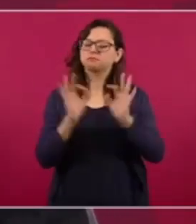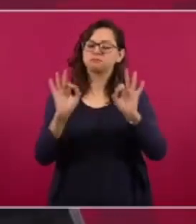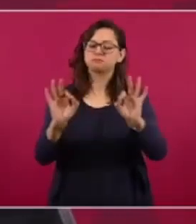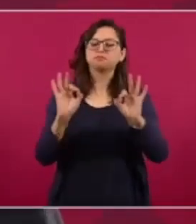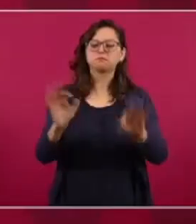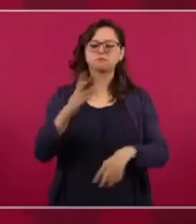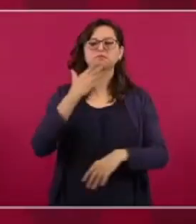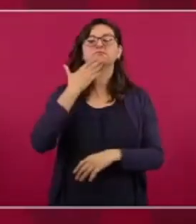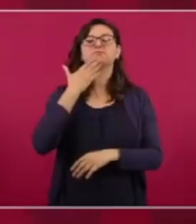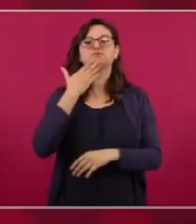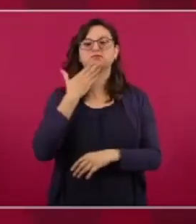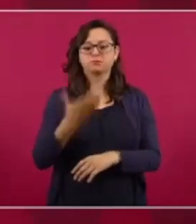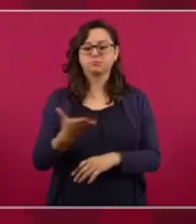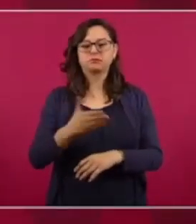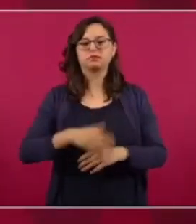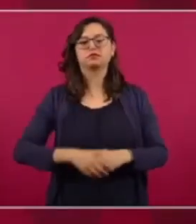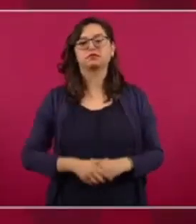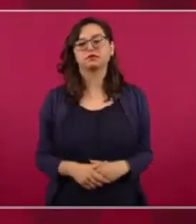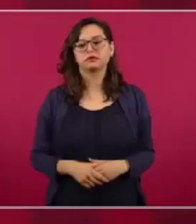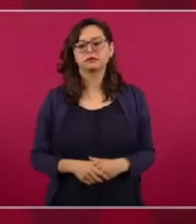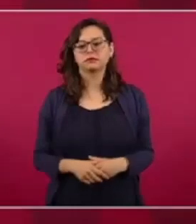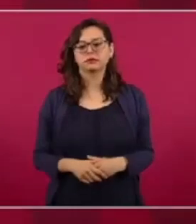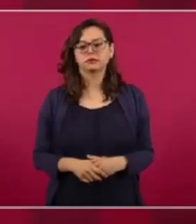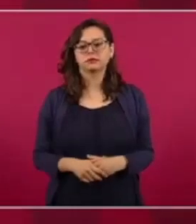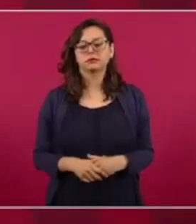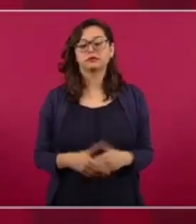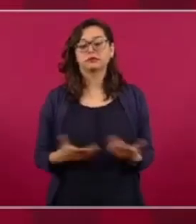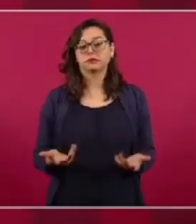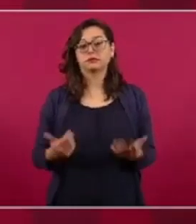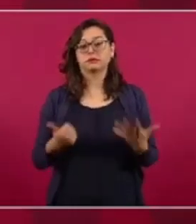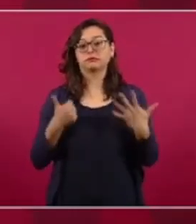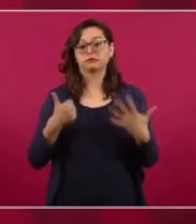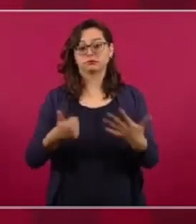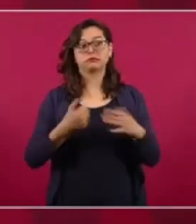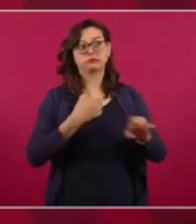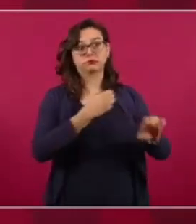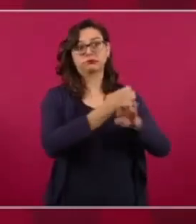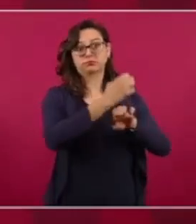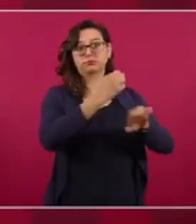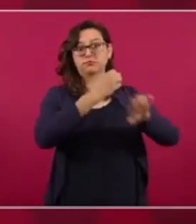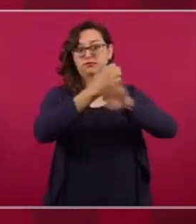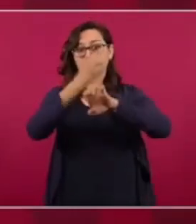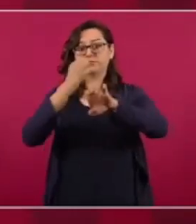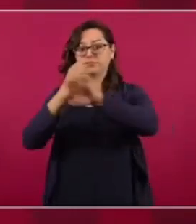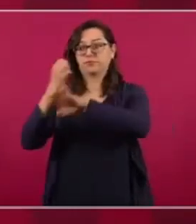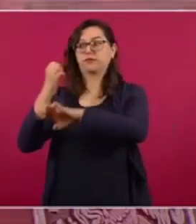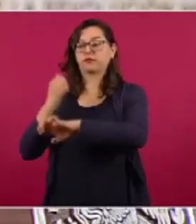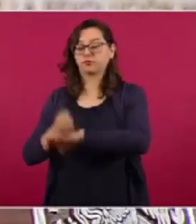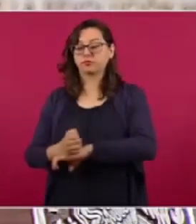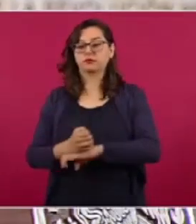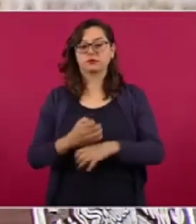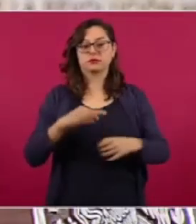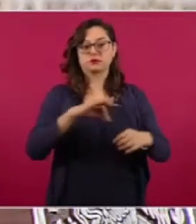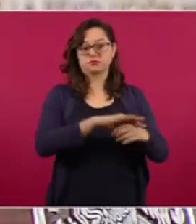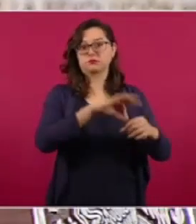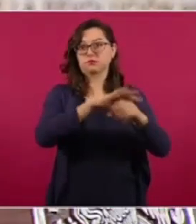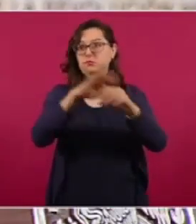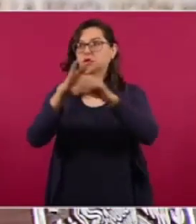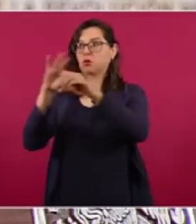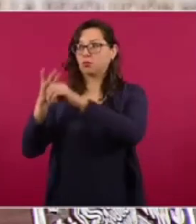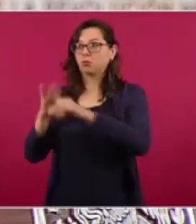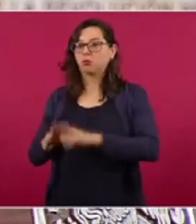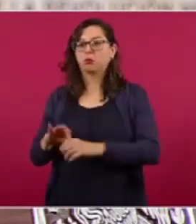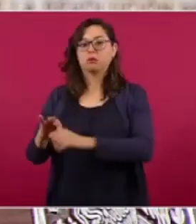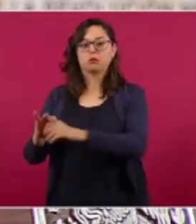elecciones en 6 estados de la República. Lo